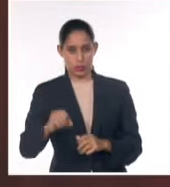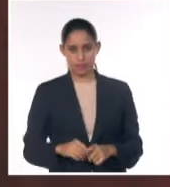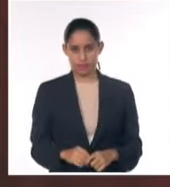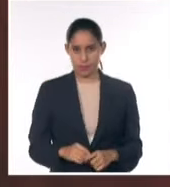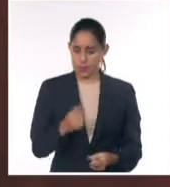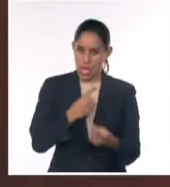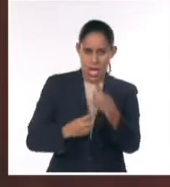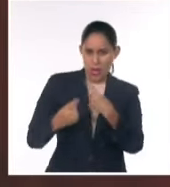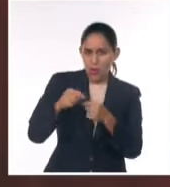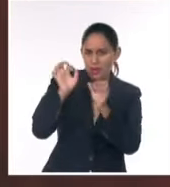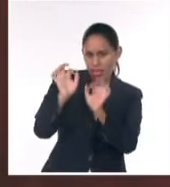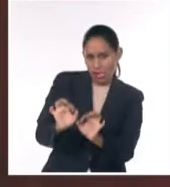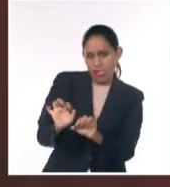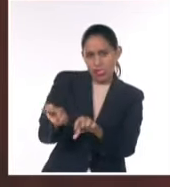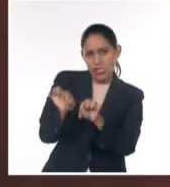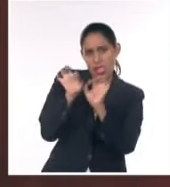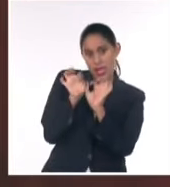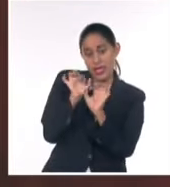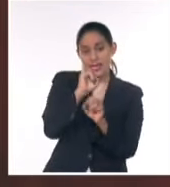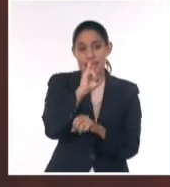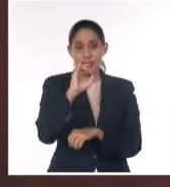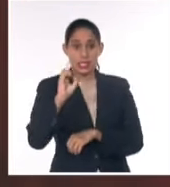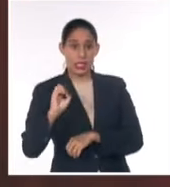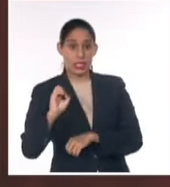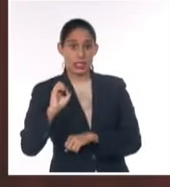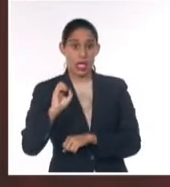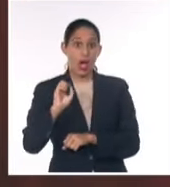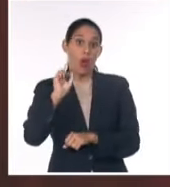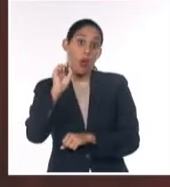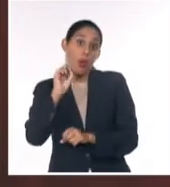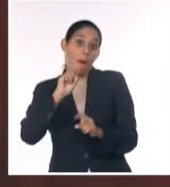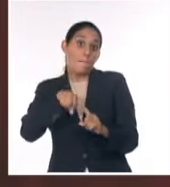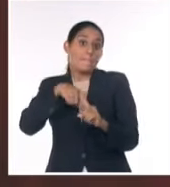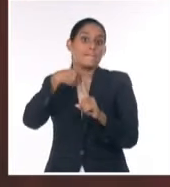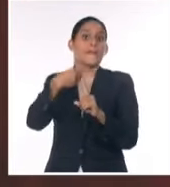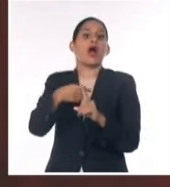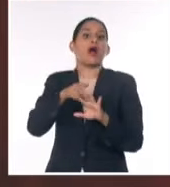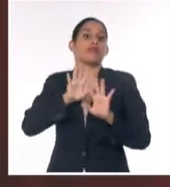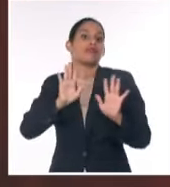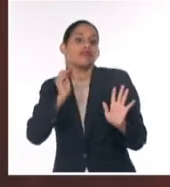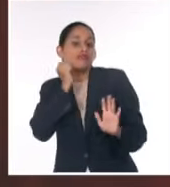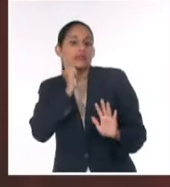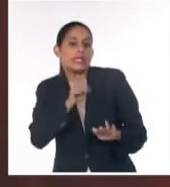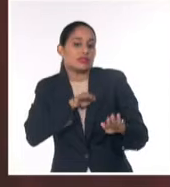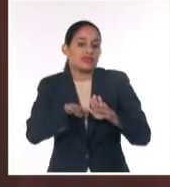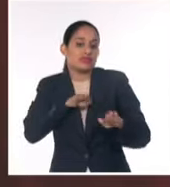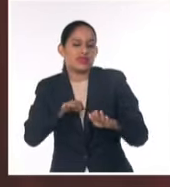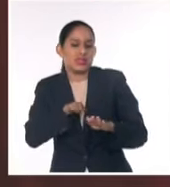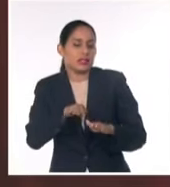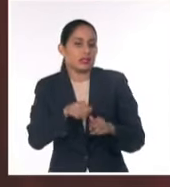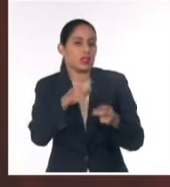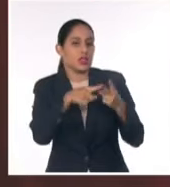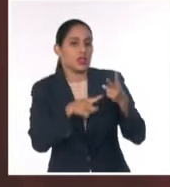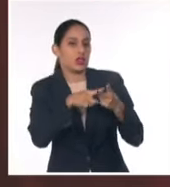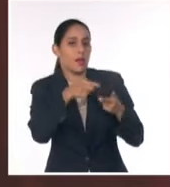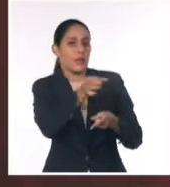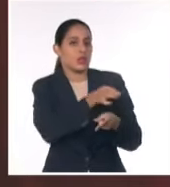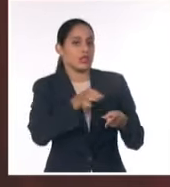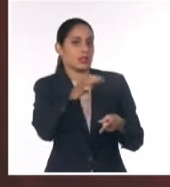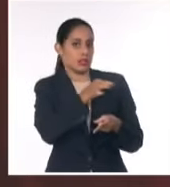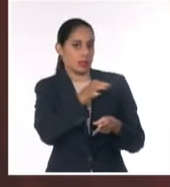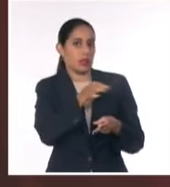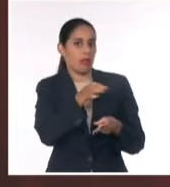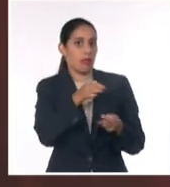ellas, prácticamente 60 o más, se han sentido en el municipio de Pilón y en el municipio de Niquero, en la zona